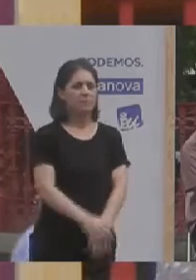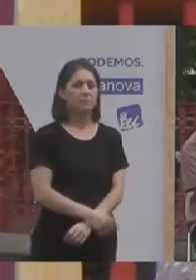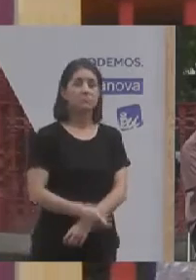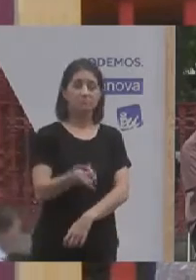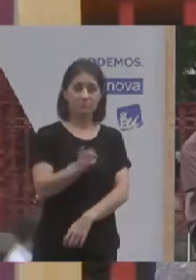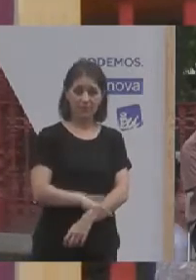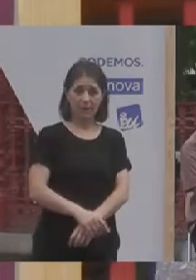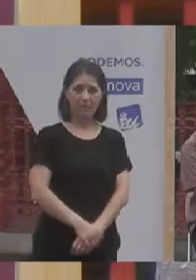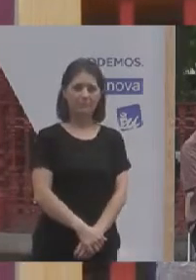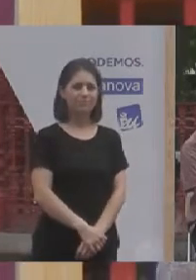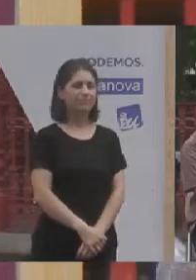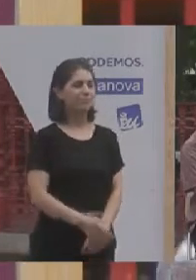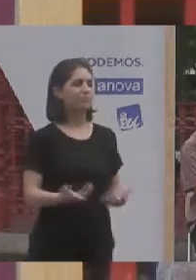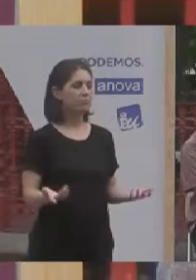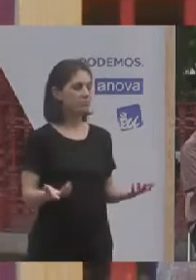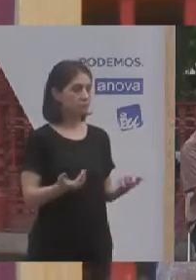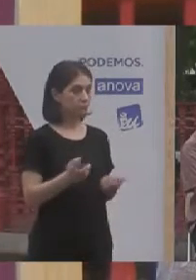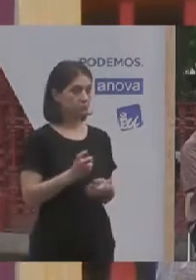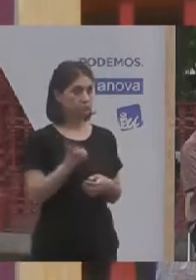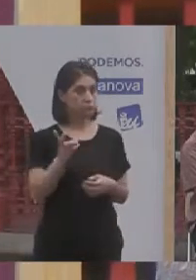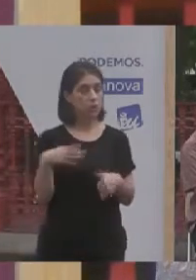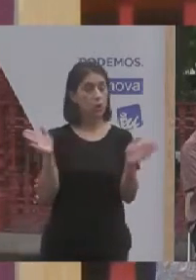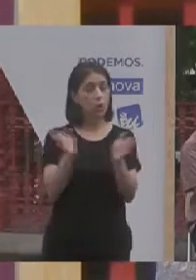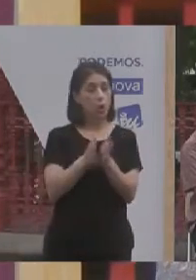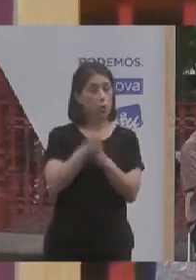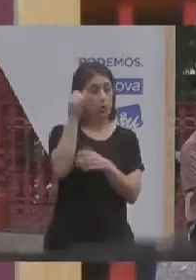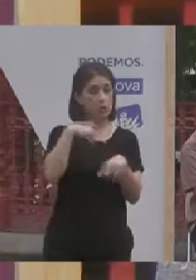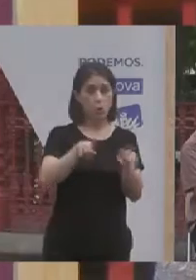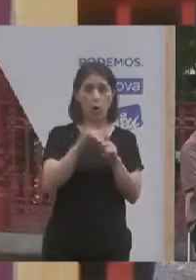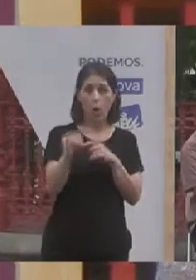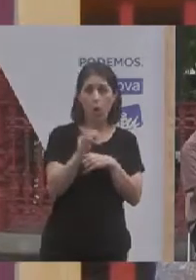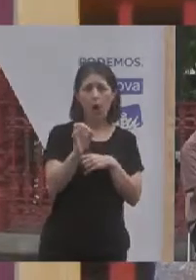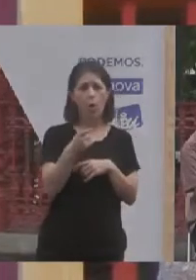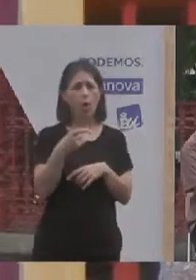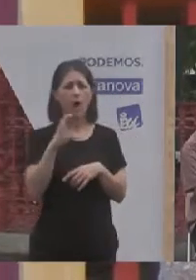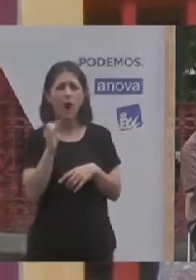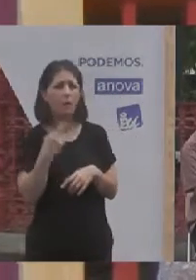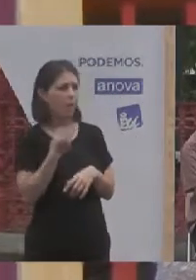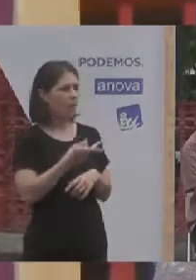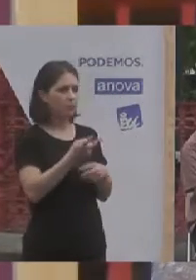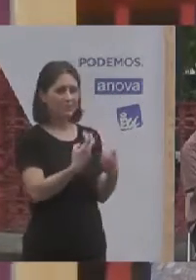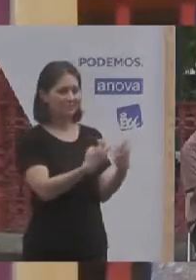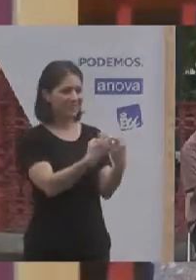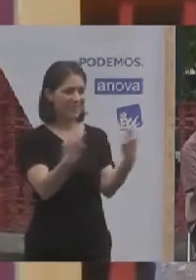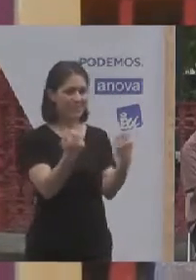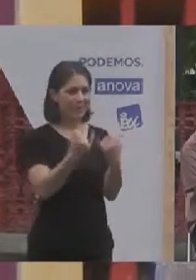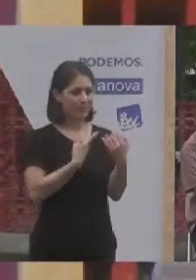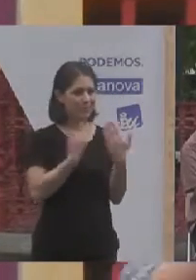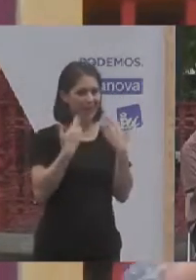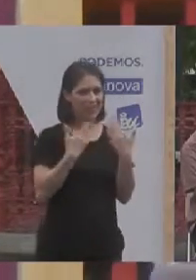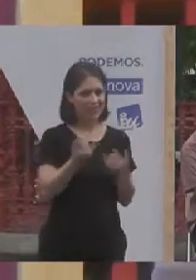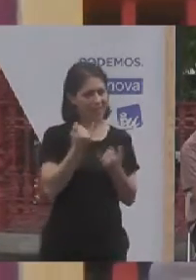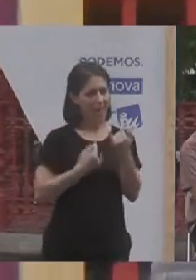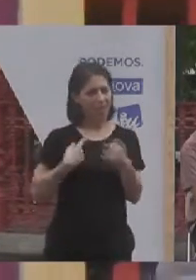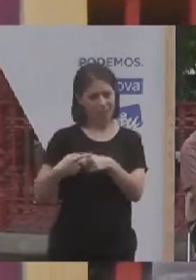Tamén lle quero dar as gracias por estar aquí a compañeiros como Juan e como Carmela, que están sentados aí abaixo, que tamén comparten